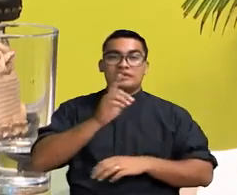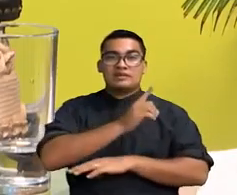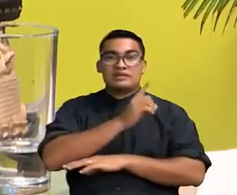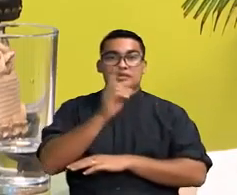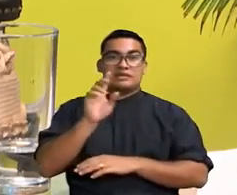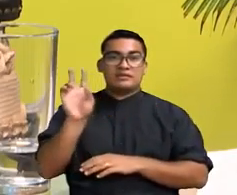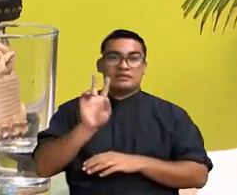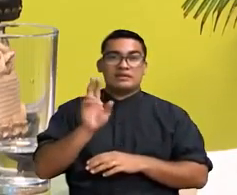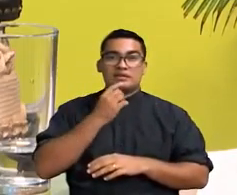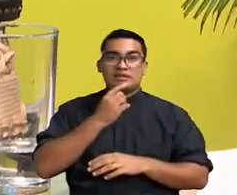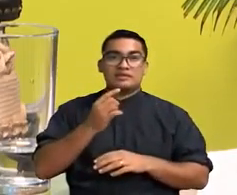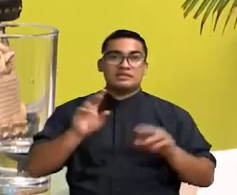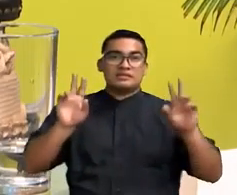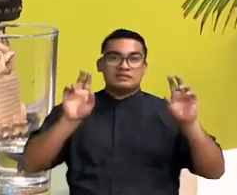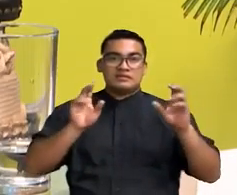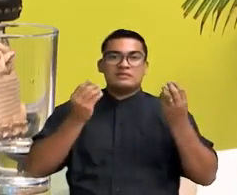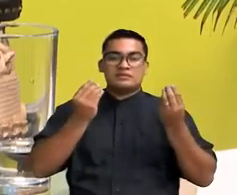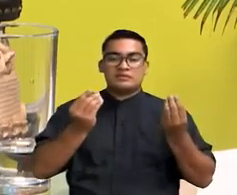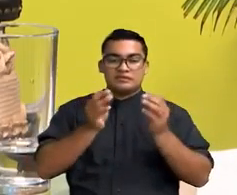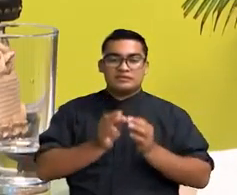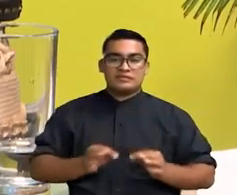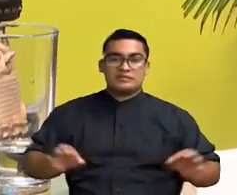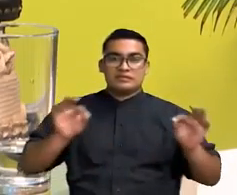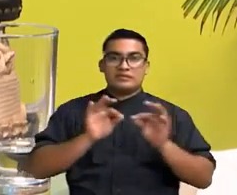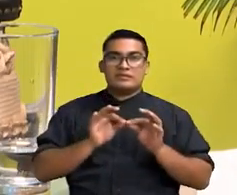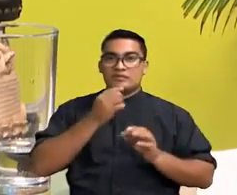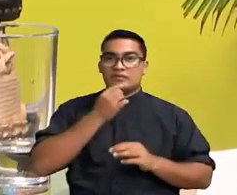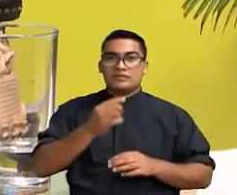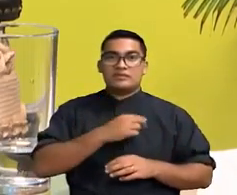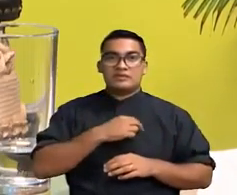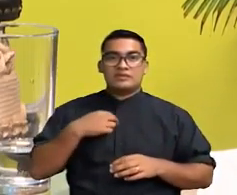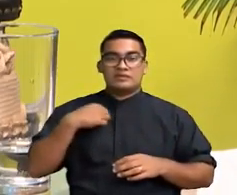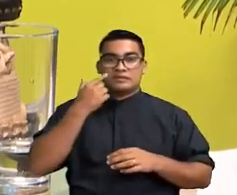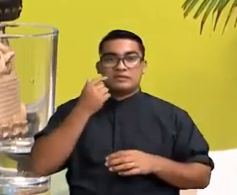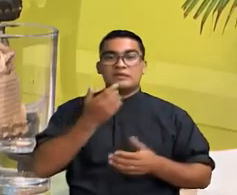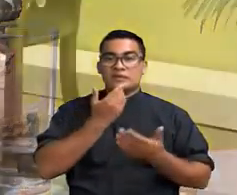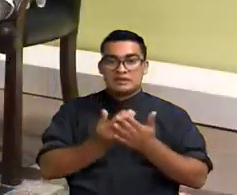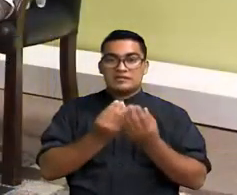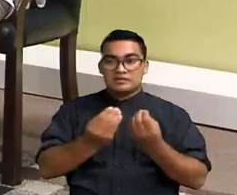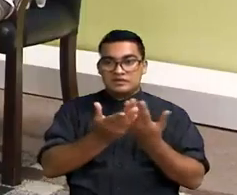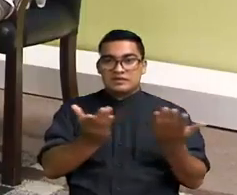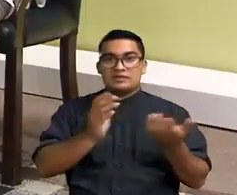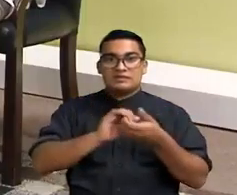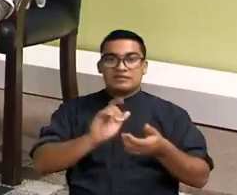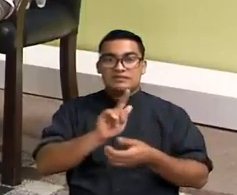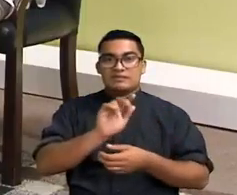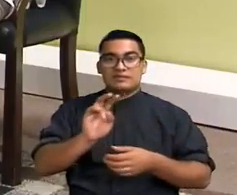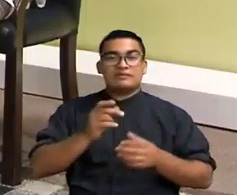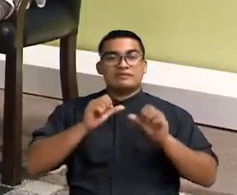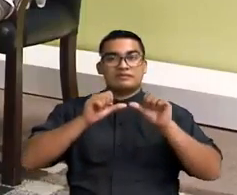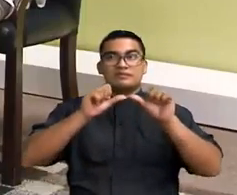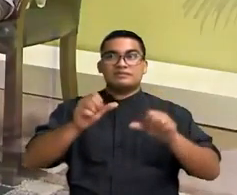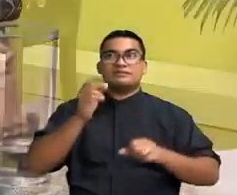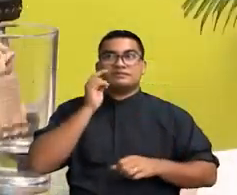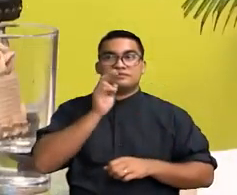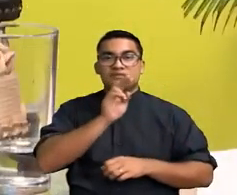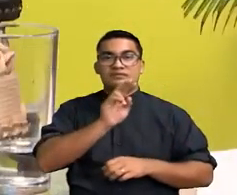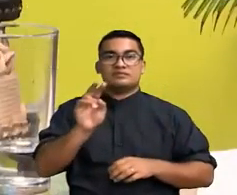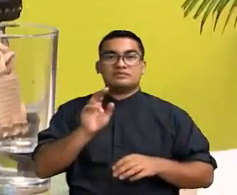porque es un tema que es muy, muy, muy rico conocerlo. Está perfecto. Así que gracias, amigos televidentes, les invitamos a que sigan